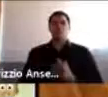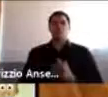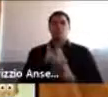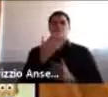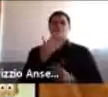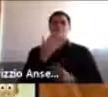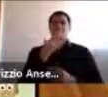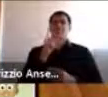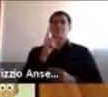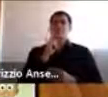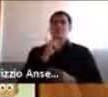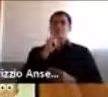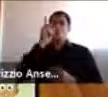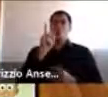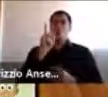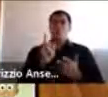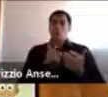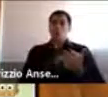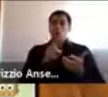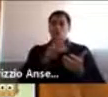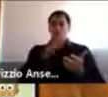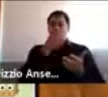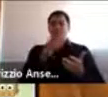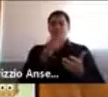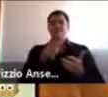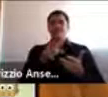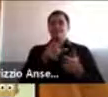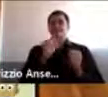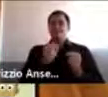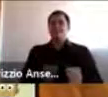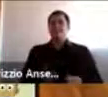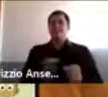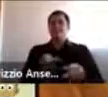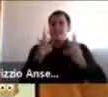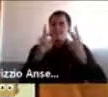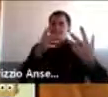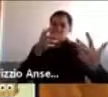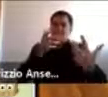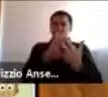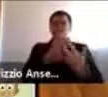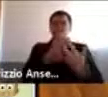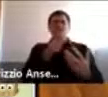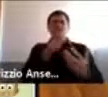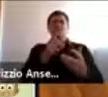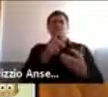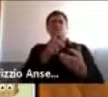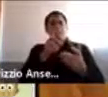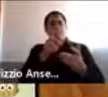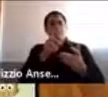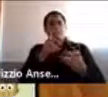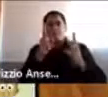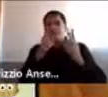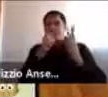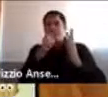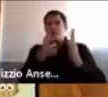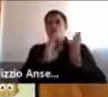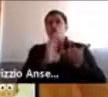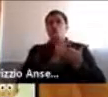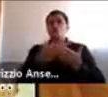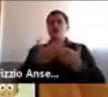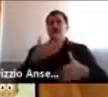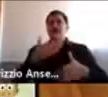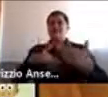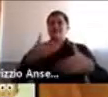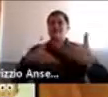botón que se llama estado de adaptación en el cual ustedes pueden ver el porcentaje de avance en el entrenamiento de las letras